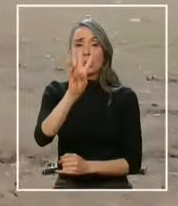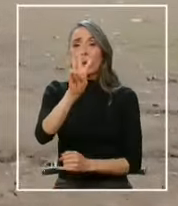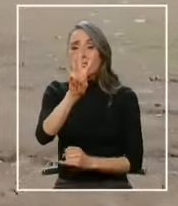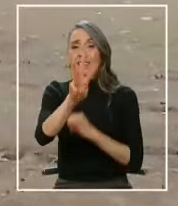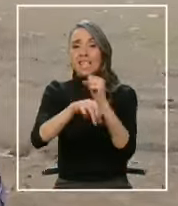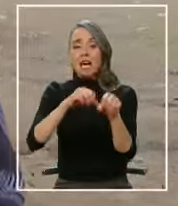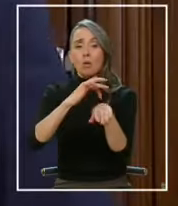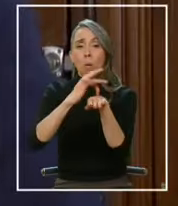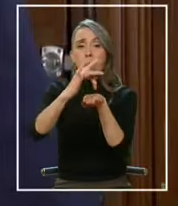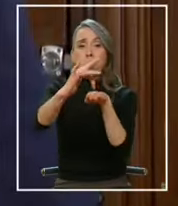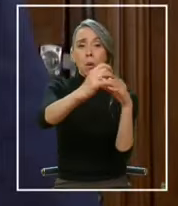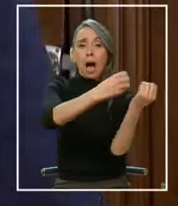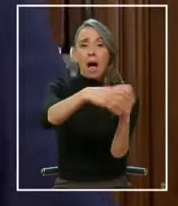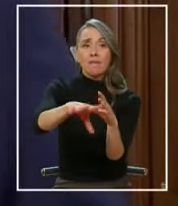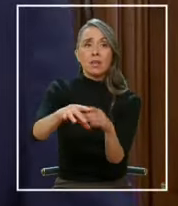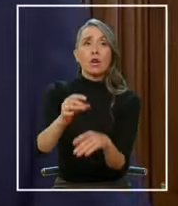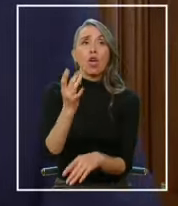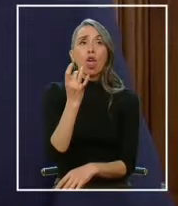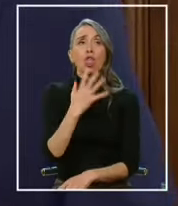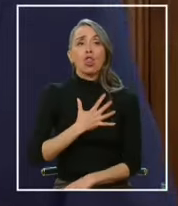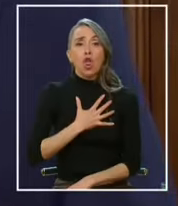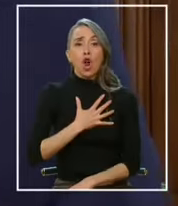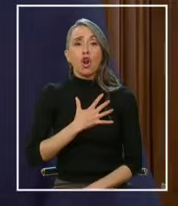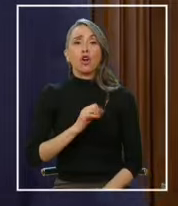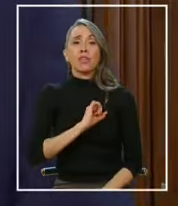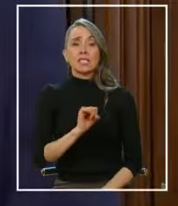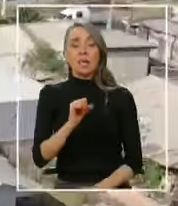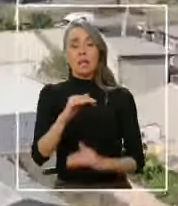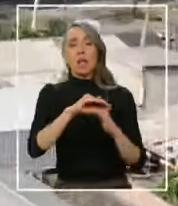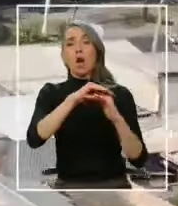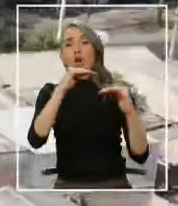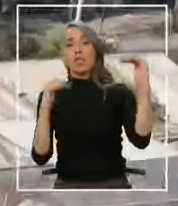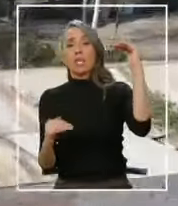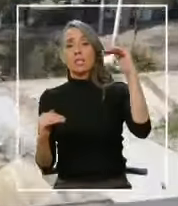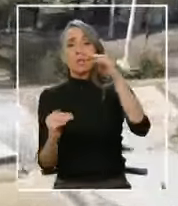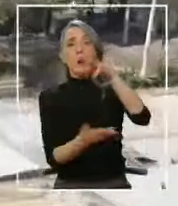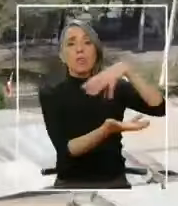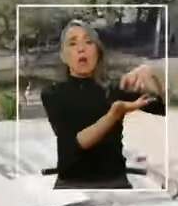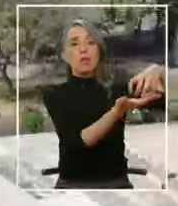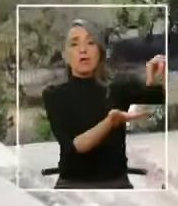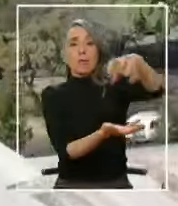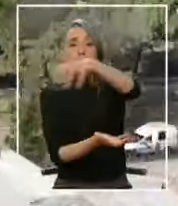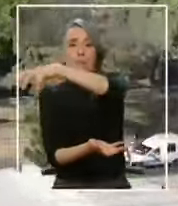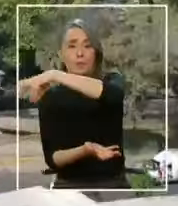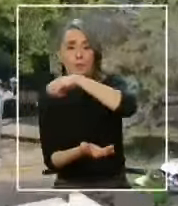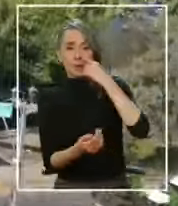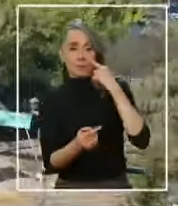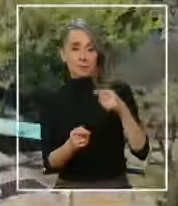años abandonado. Uno de los grandes dolores de Santiago es la desigualdad.